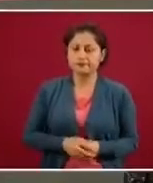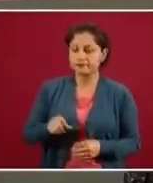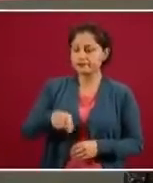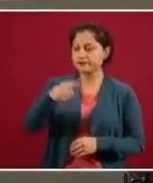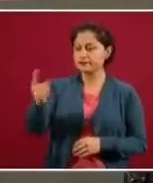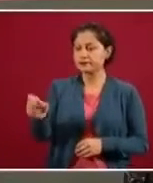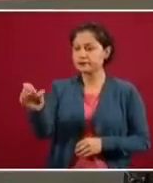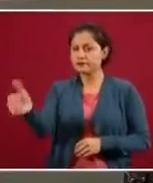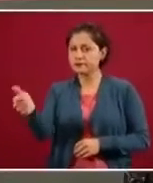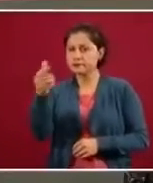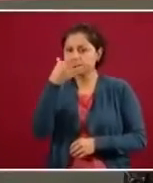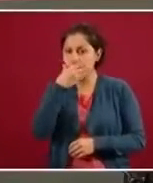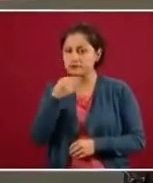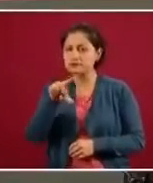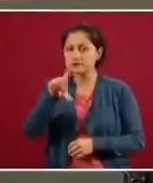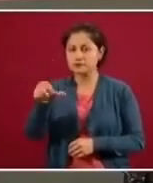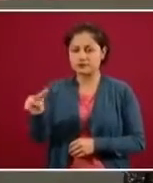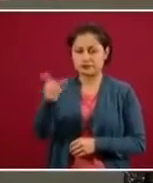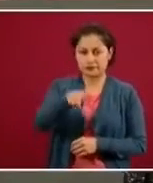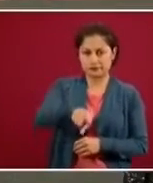compañero, nos regresamos con usted.